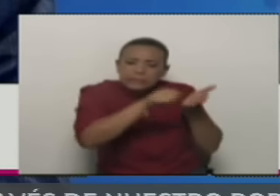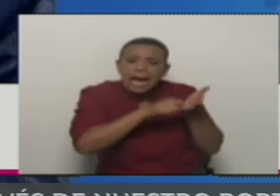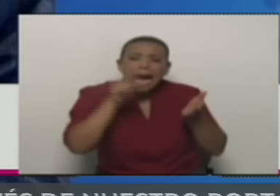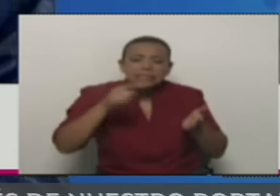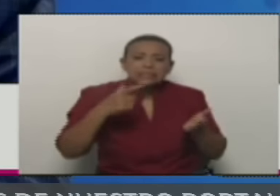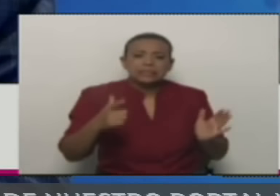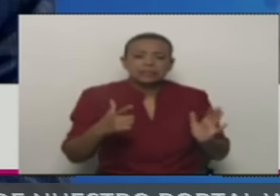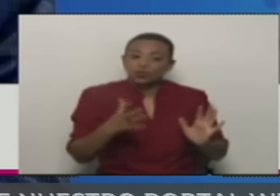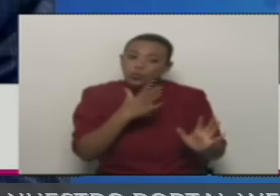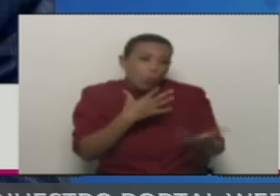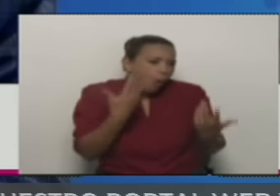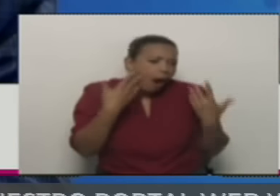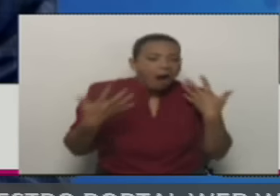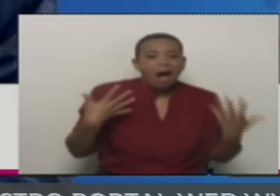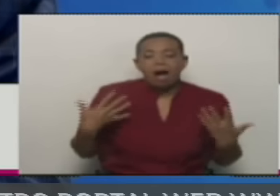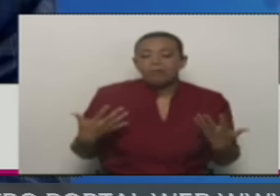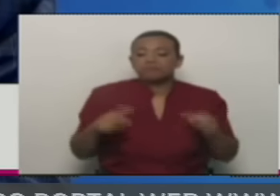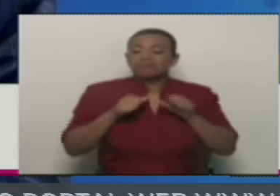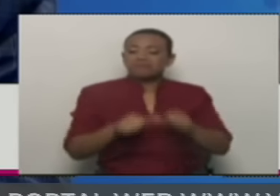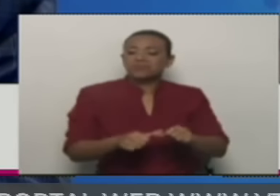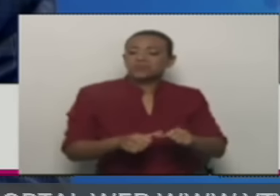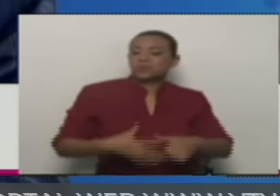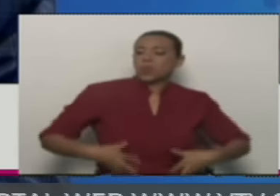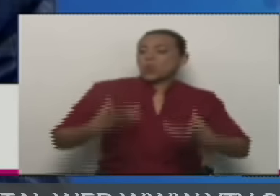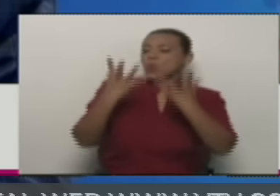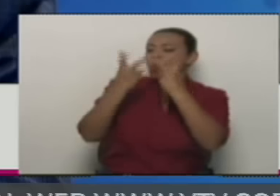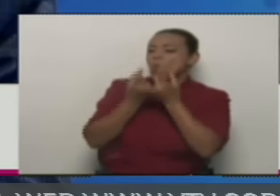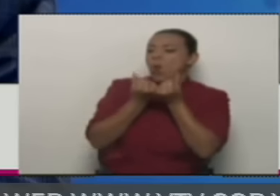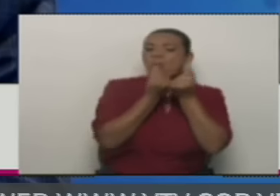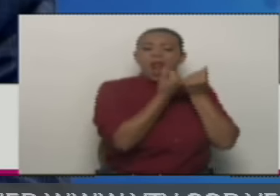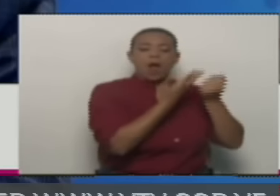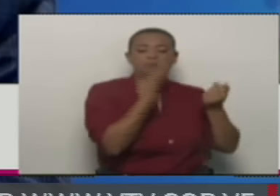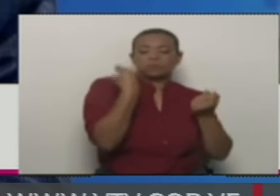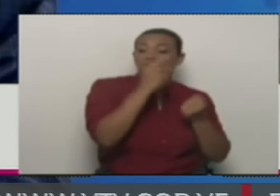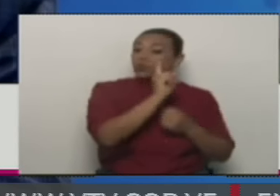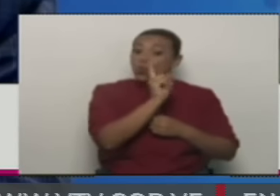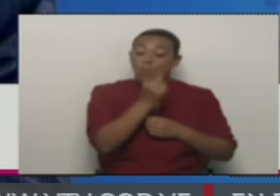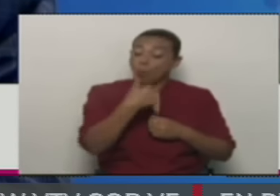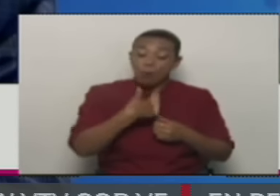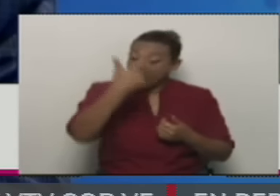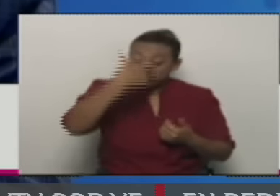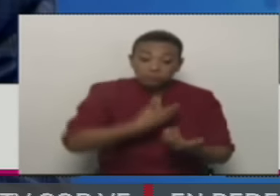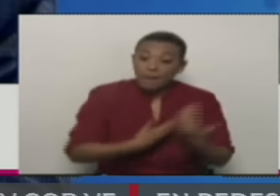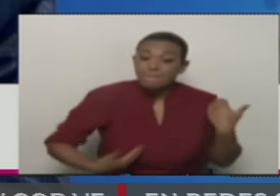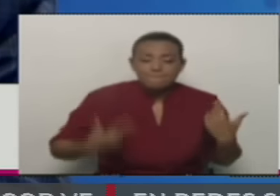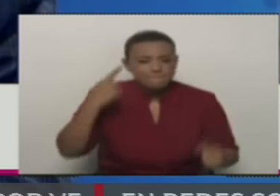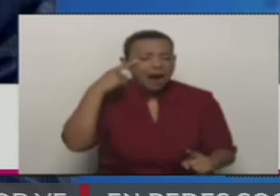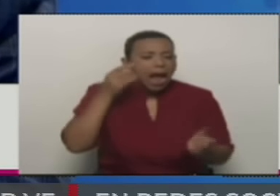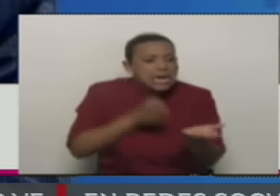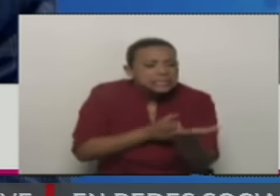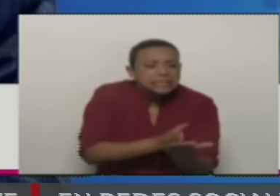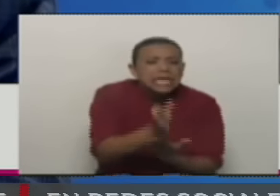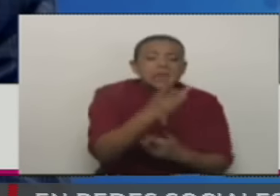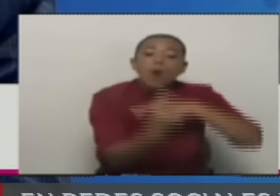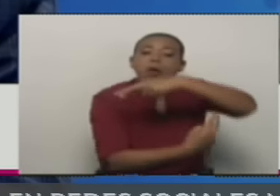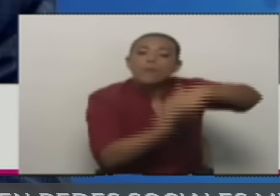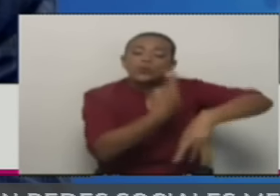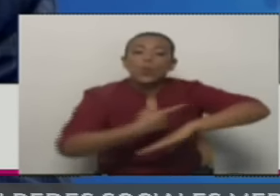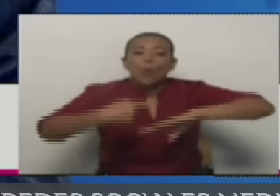no estamos aquí para mantener y administrar el poder, sino para seguir haciendo una